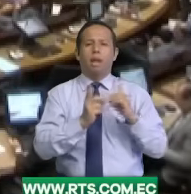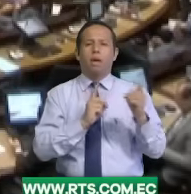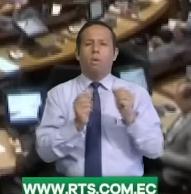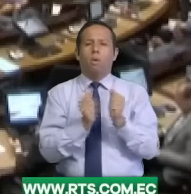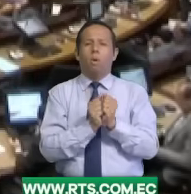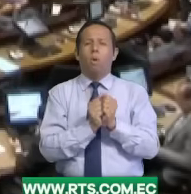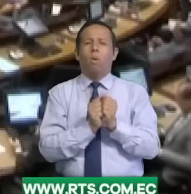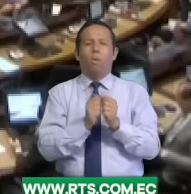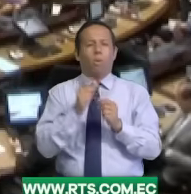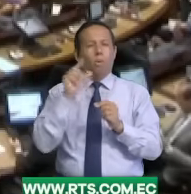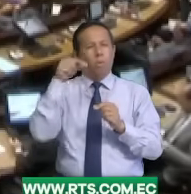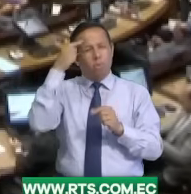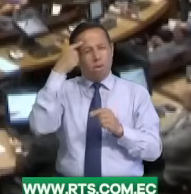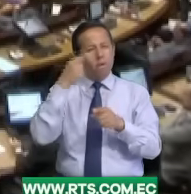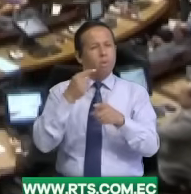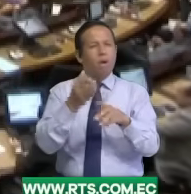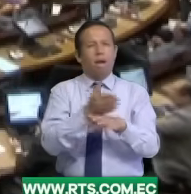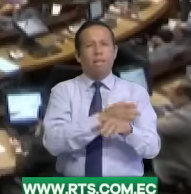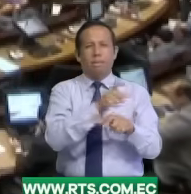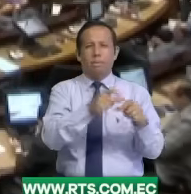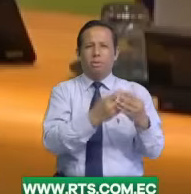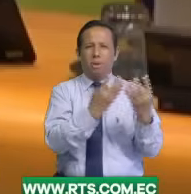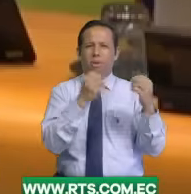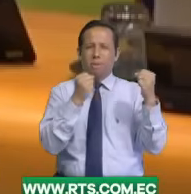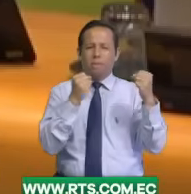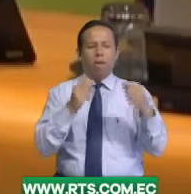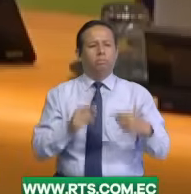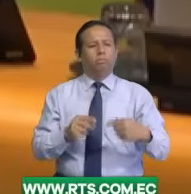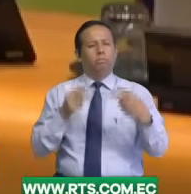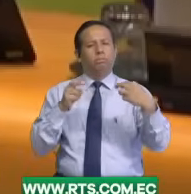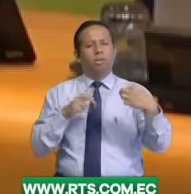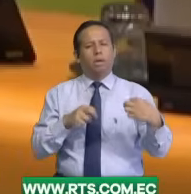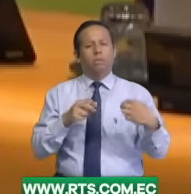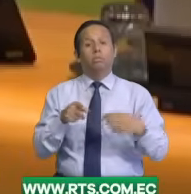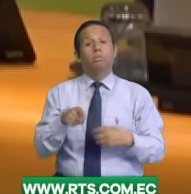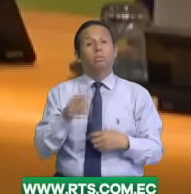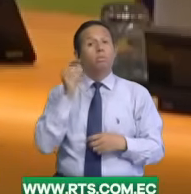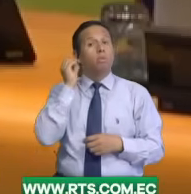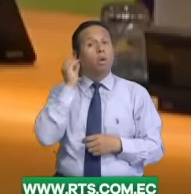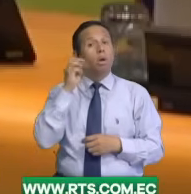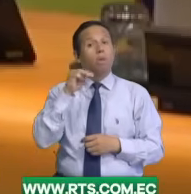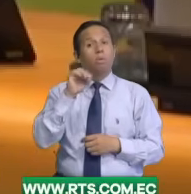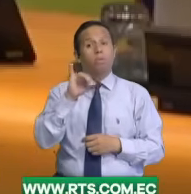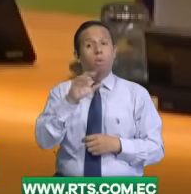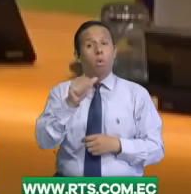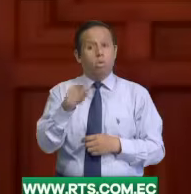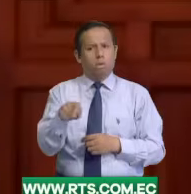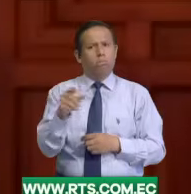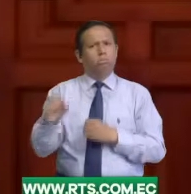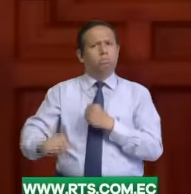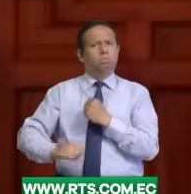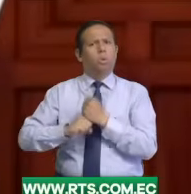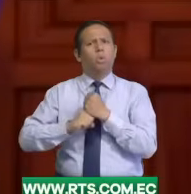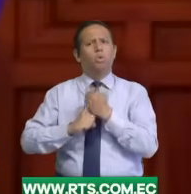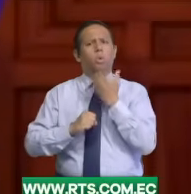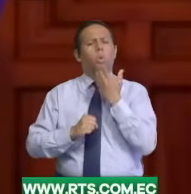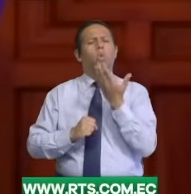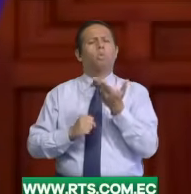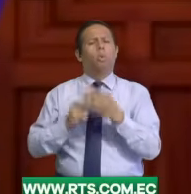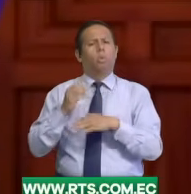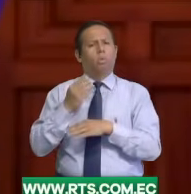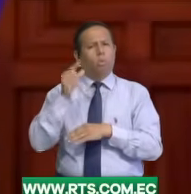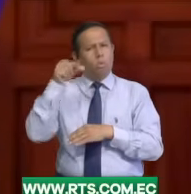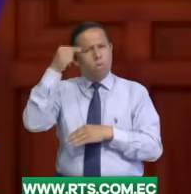Legislativo previo a la muerte cruzada. Saría Moya ha sido una pieza clave en el gabinete de Noboa desde su